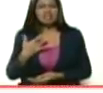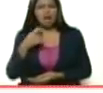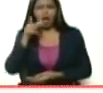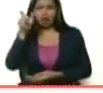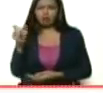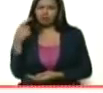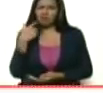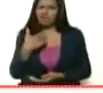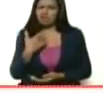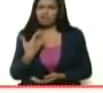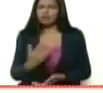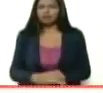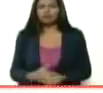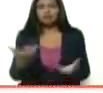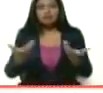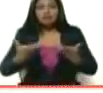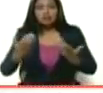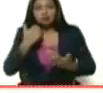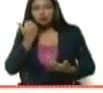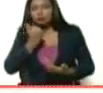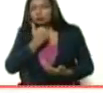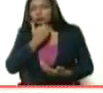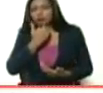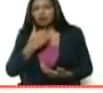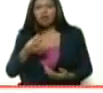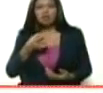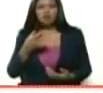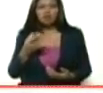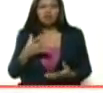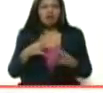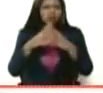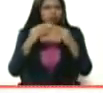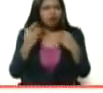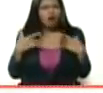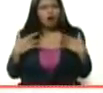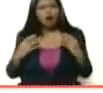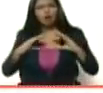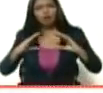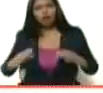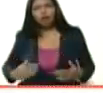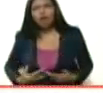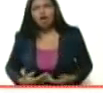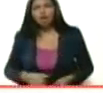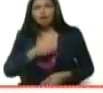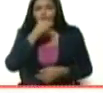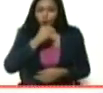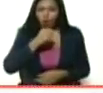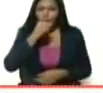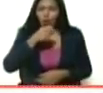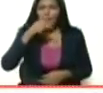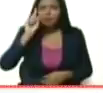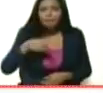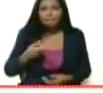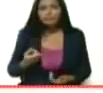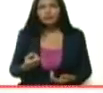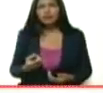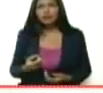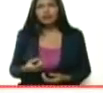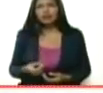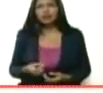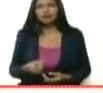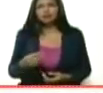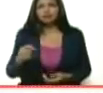presentó: fiebre, malestar general, tos seca, pérdida del gusto y